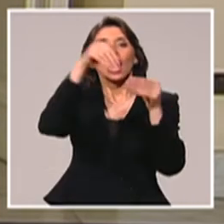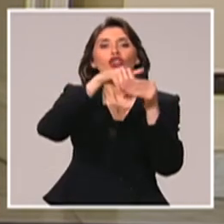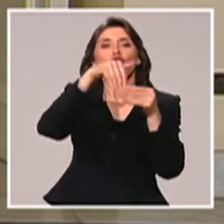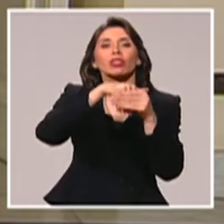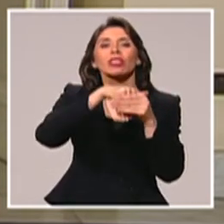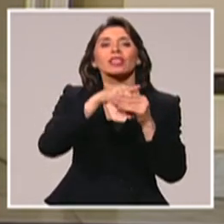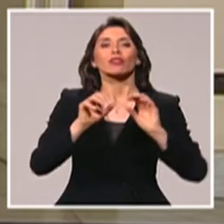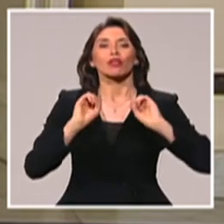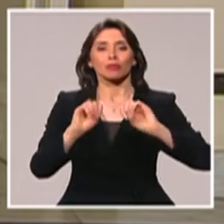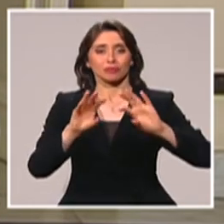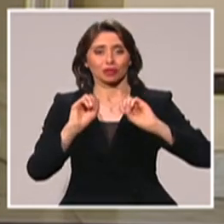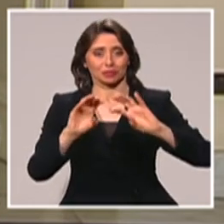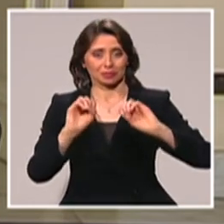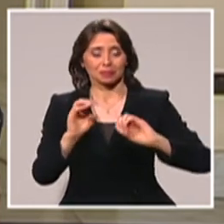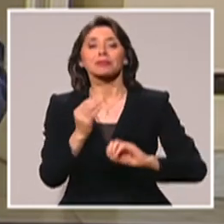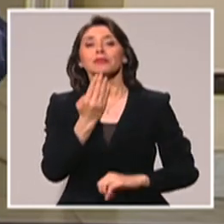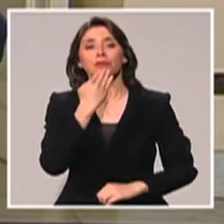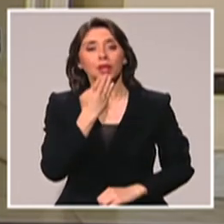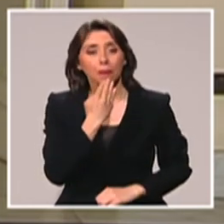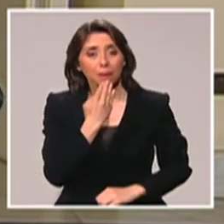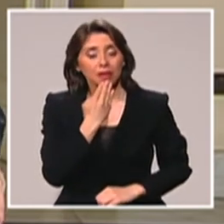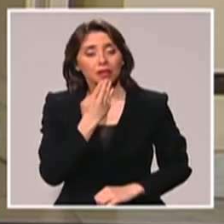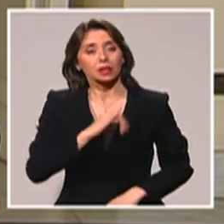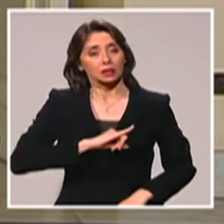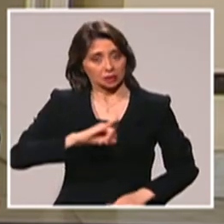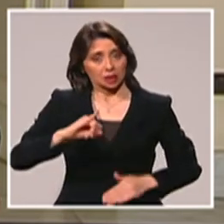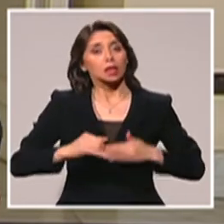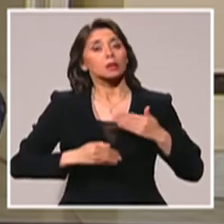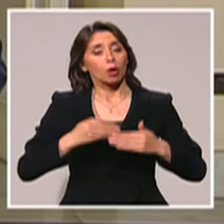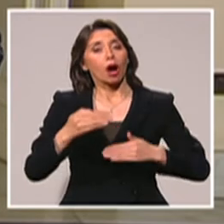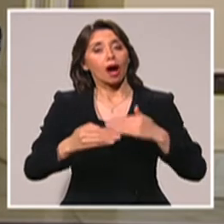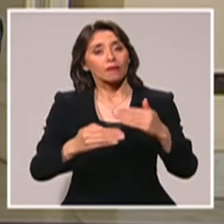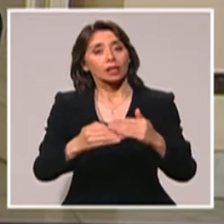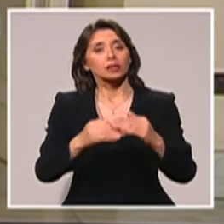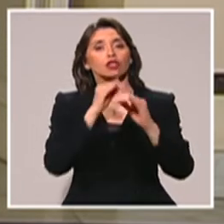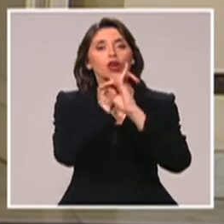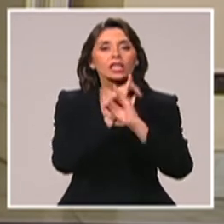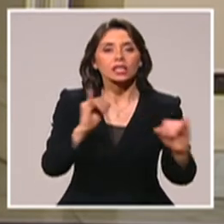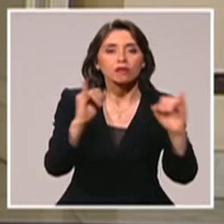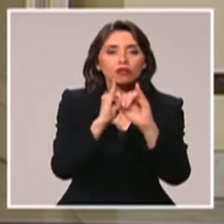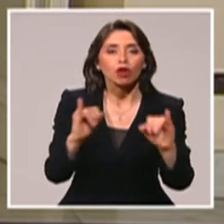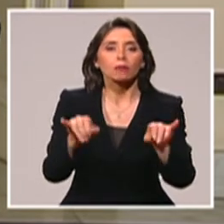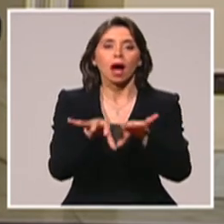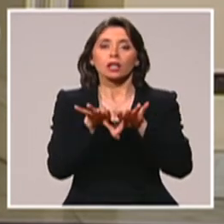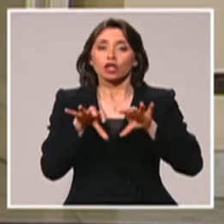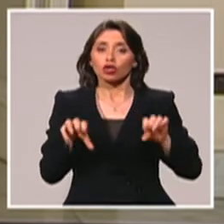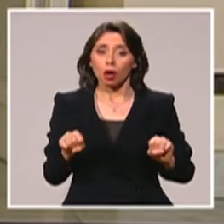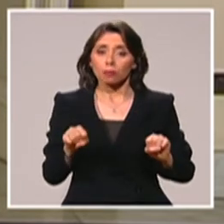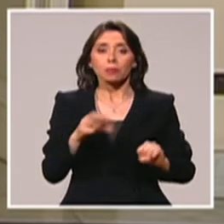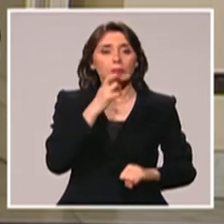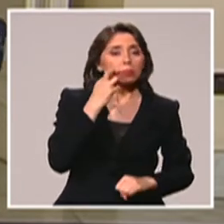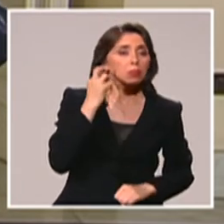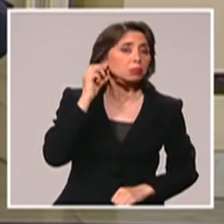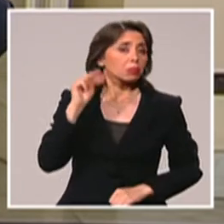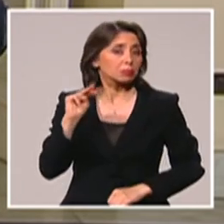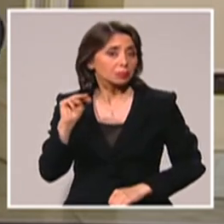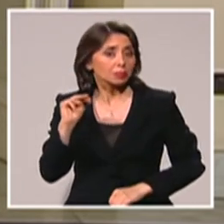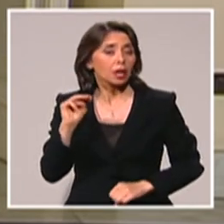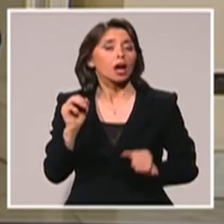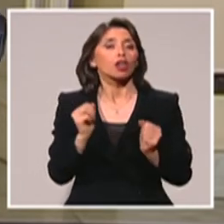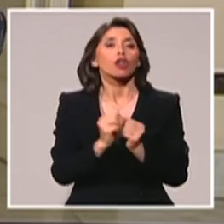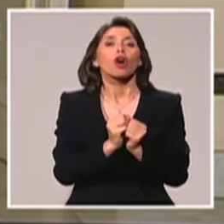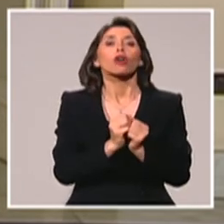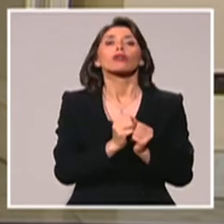la enseñanza también seguiremos avanzando en informar y comprometer a los padres con los